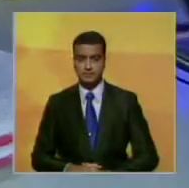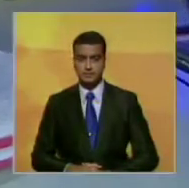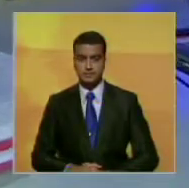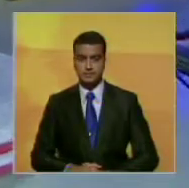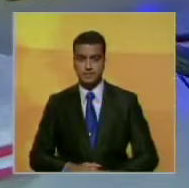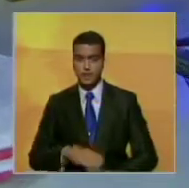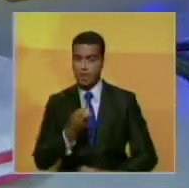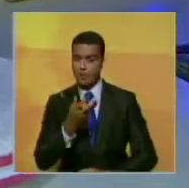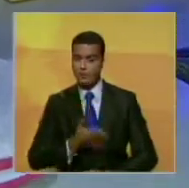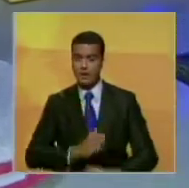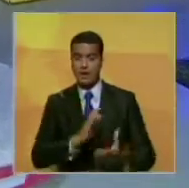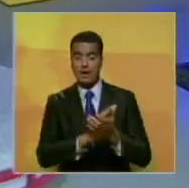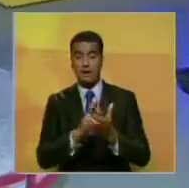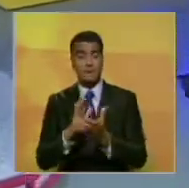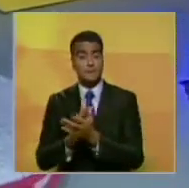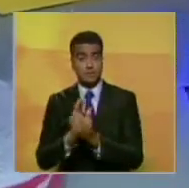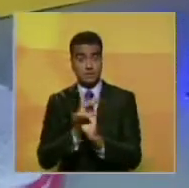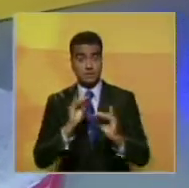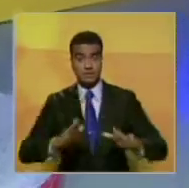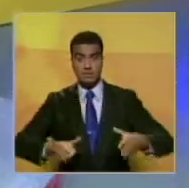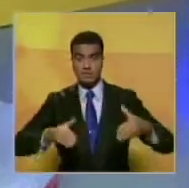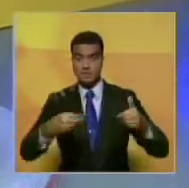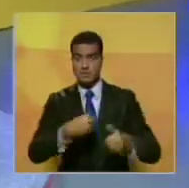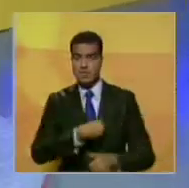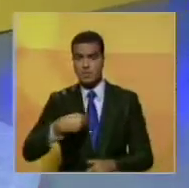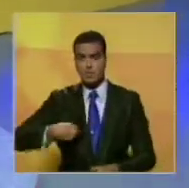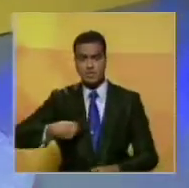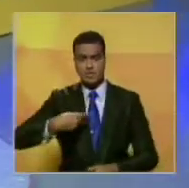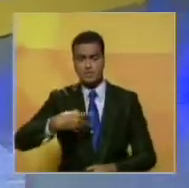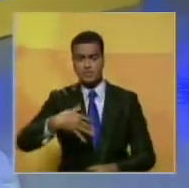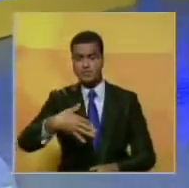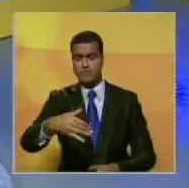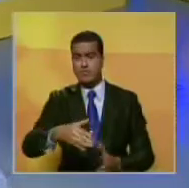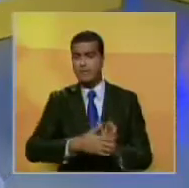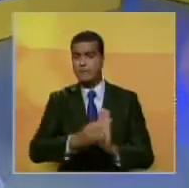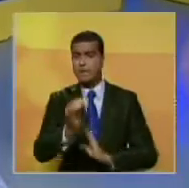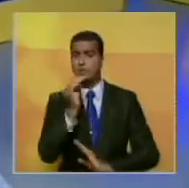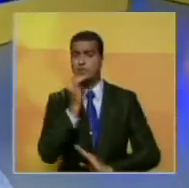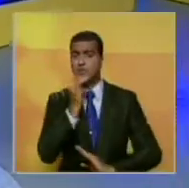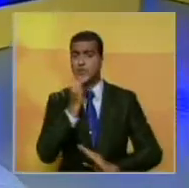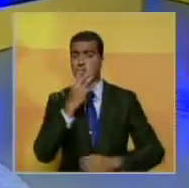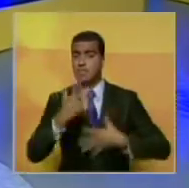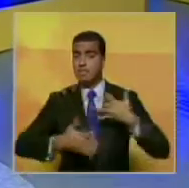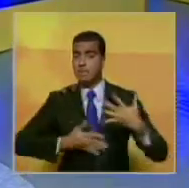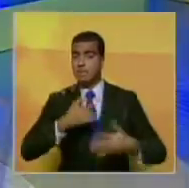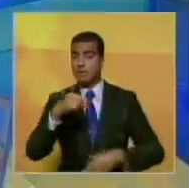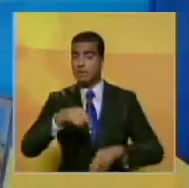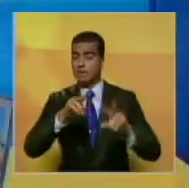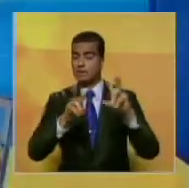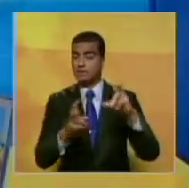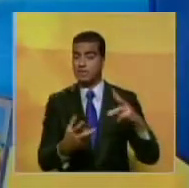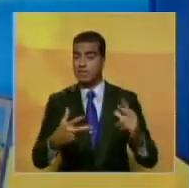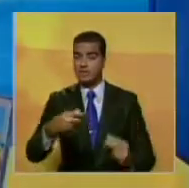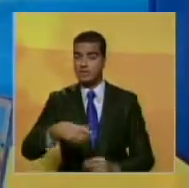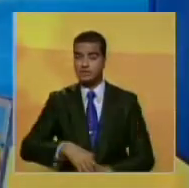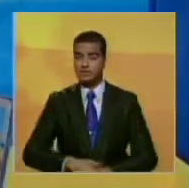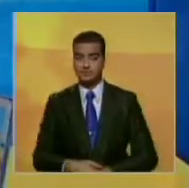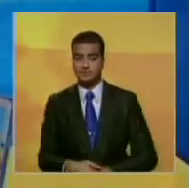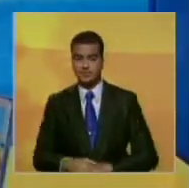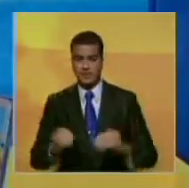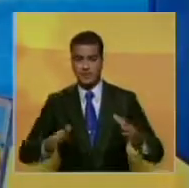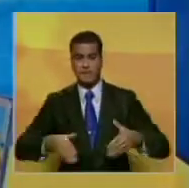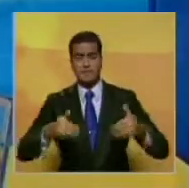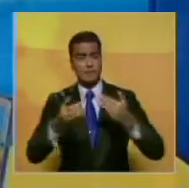Hola, ¿qué tal amigos? Yo soy Federica Guzmán y desde ya comenzamos nuestro acostumbrado recorrido por las noticias del mundo del entretenimiento aquí en Estrenos y Estrellas.